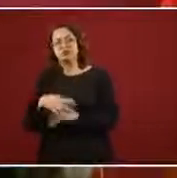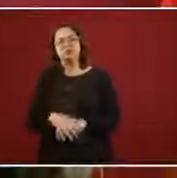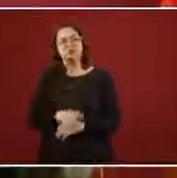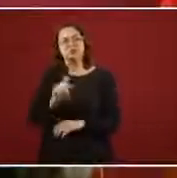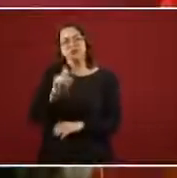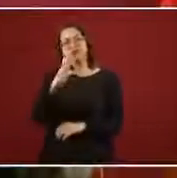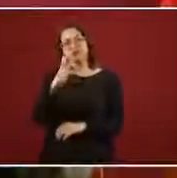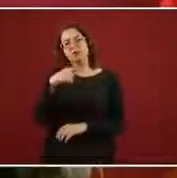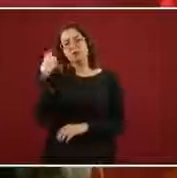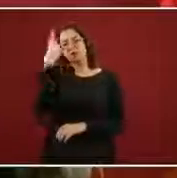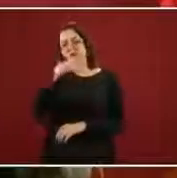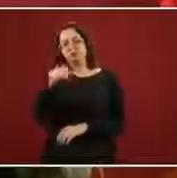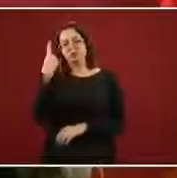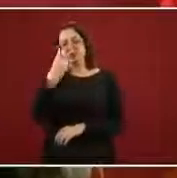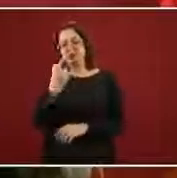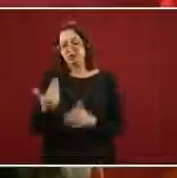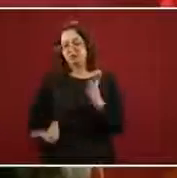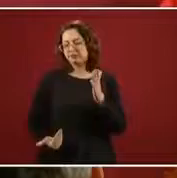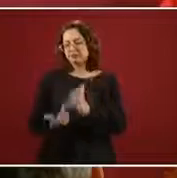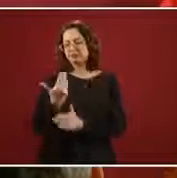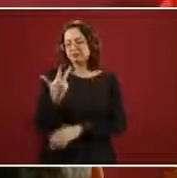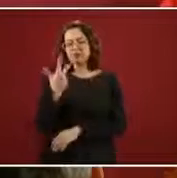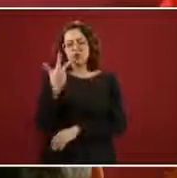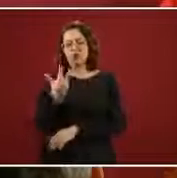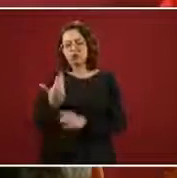24 horas, o sea, salíamos a las 8 de la estación